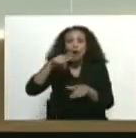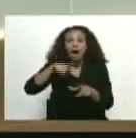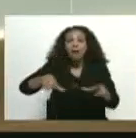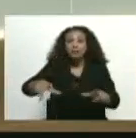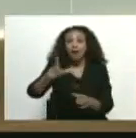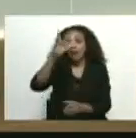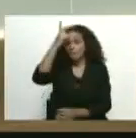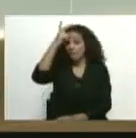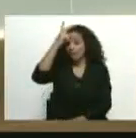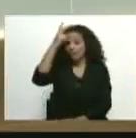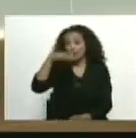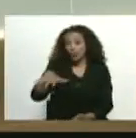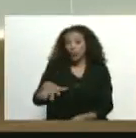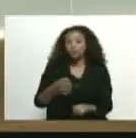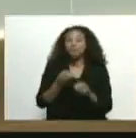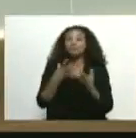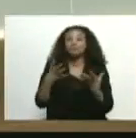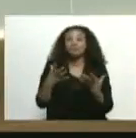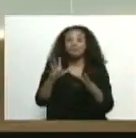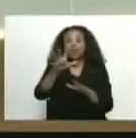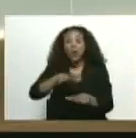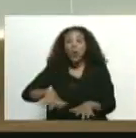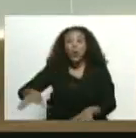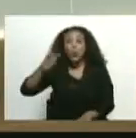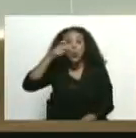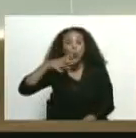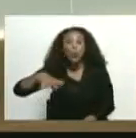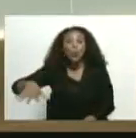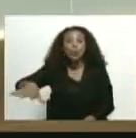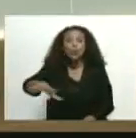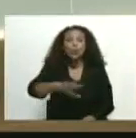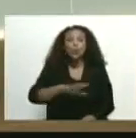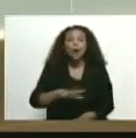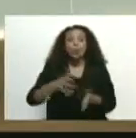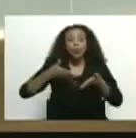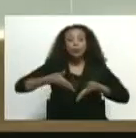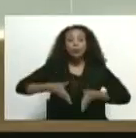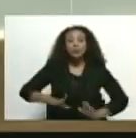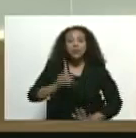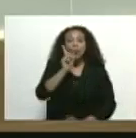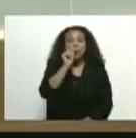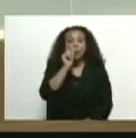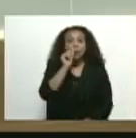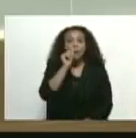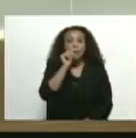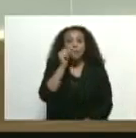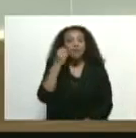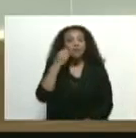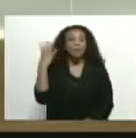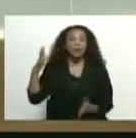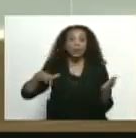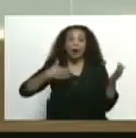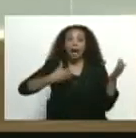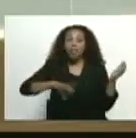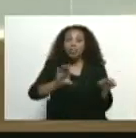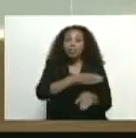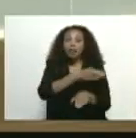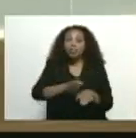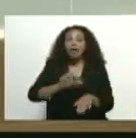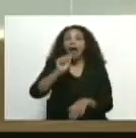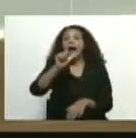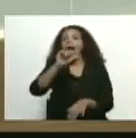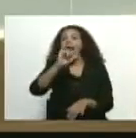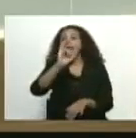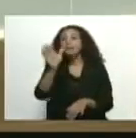la pauta. Tierra libertaria, la tierra del gran Ali Primera, vale. Y aquí tenemos a Yosmari.